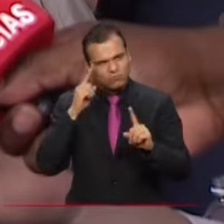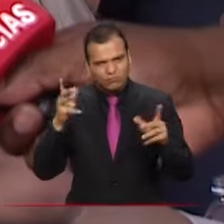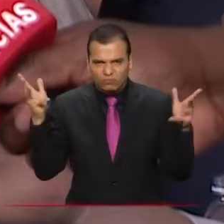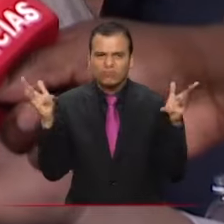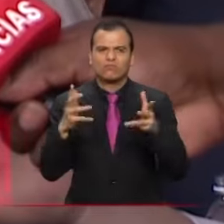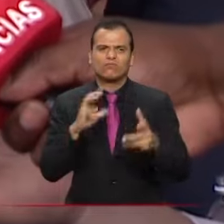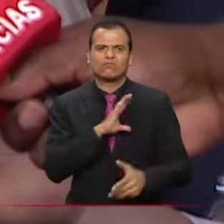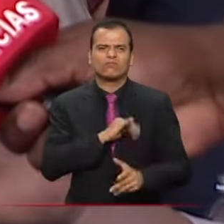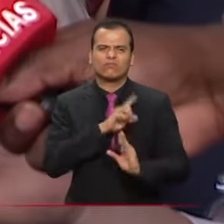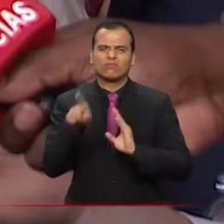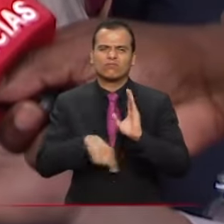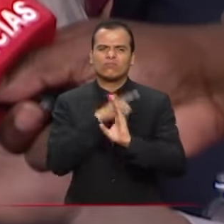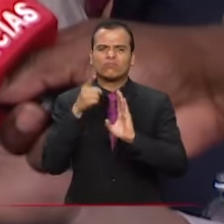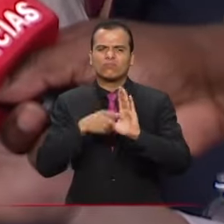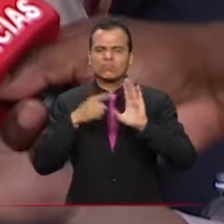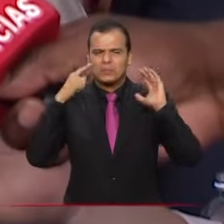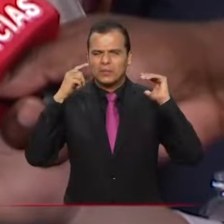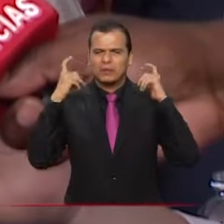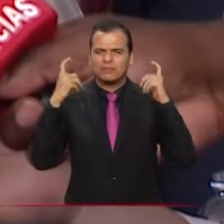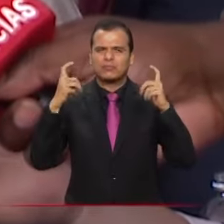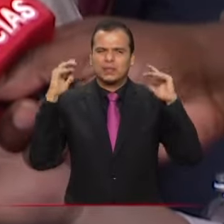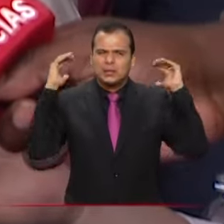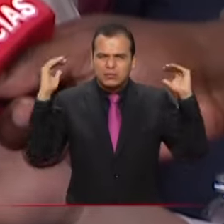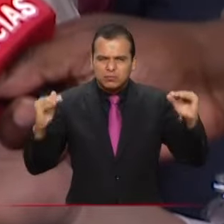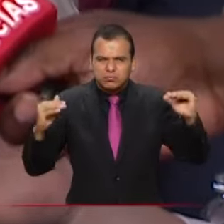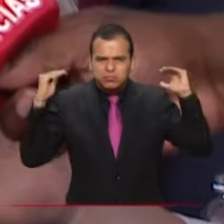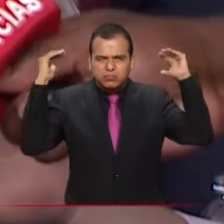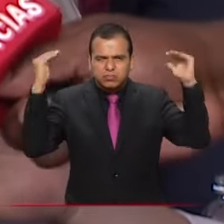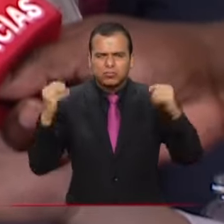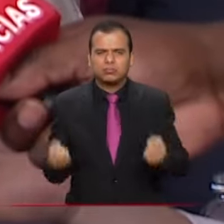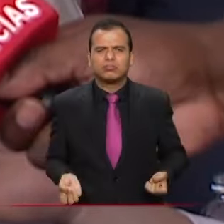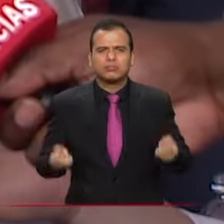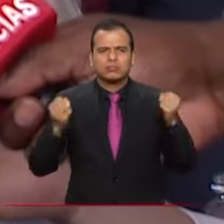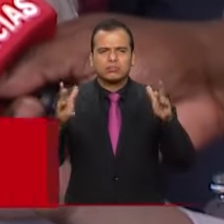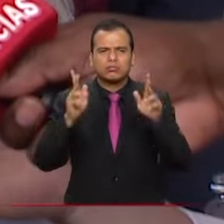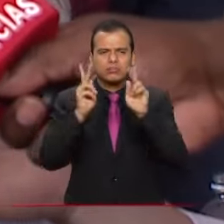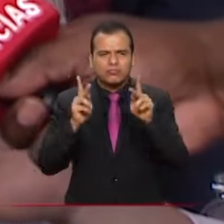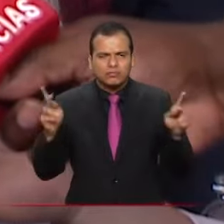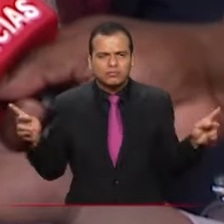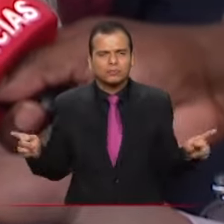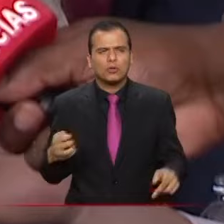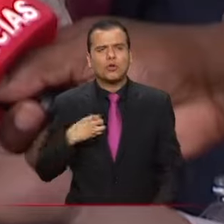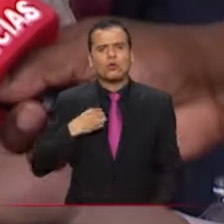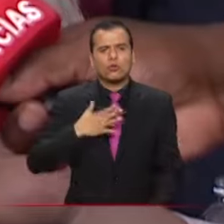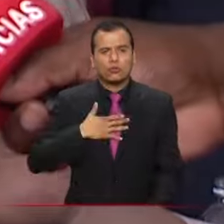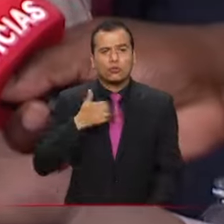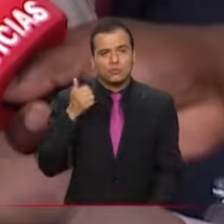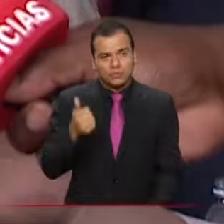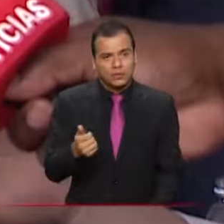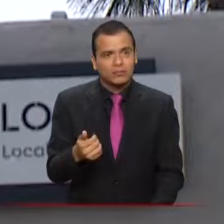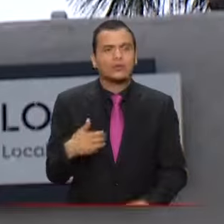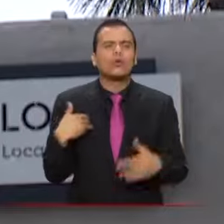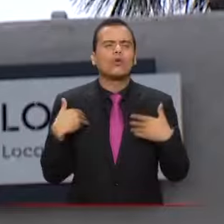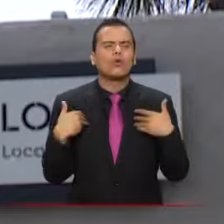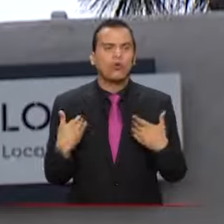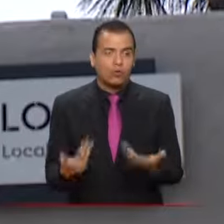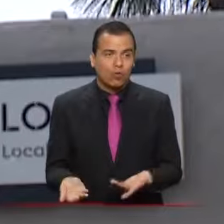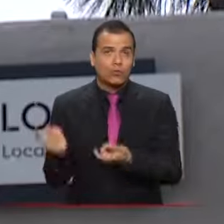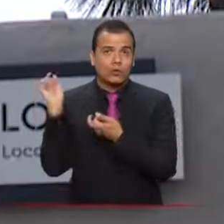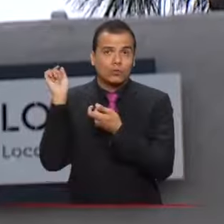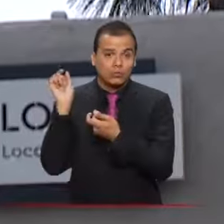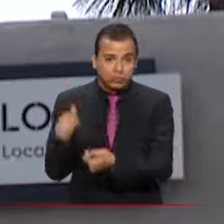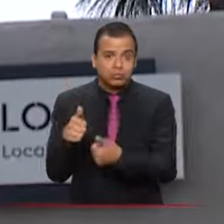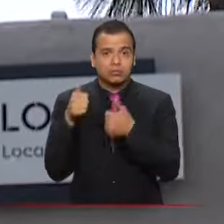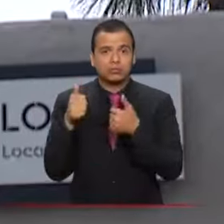Cali, que Cali vuelva a ser una ciudad pujante, que vuelva a ser una ciudad de oportunidades. Y los caleños tenemos que entender que para eso tenemos que